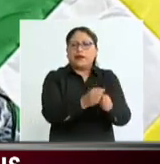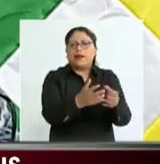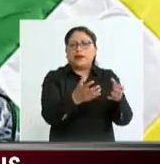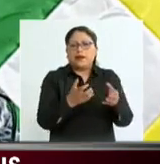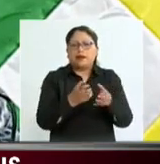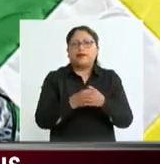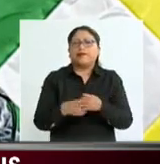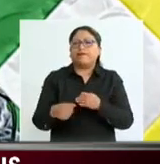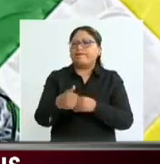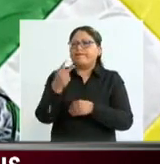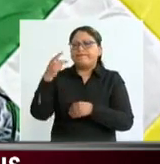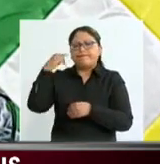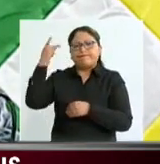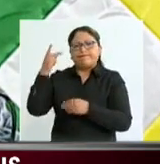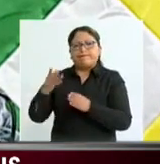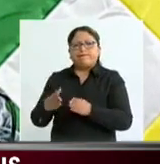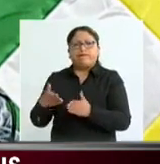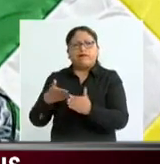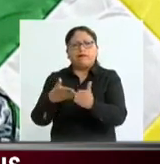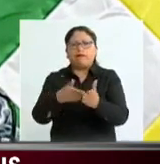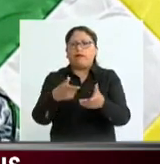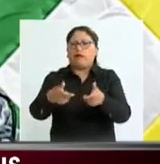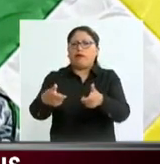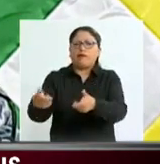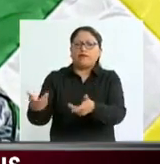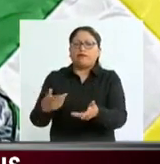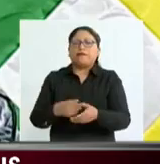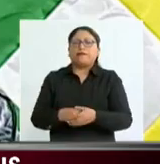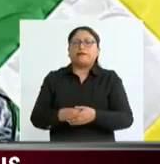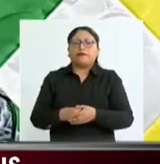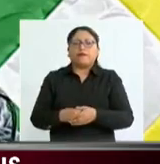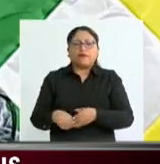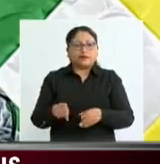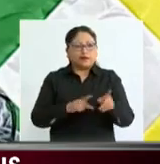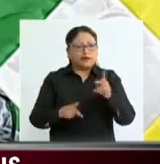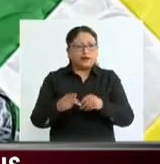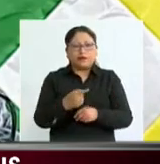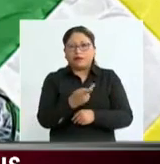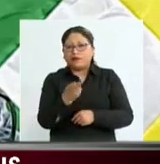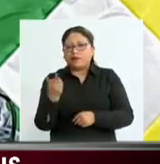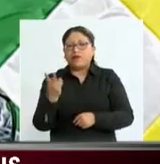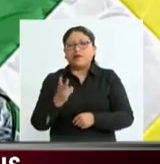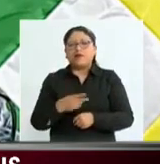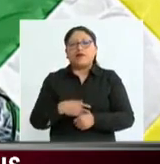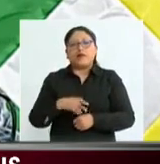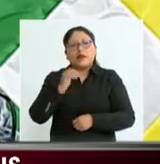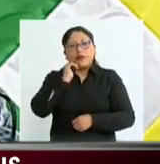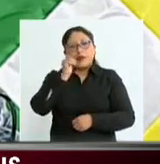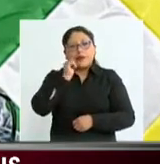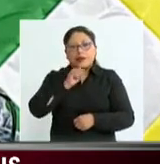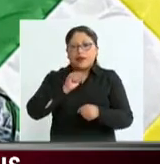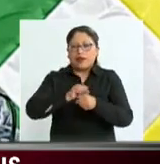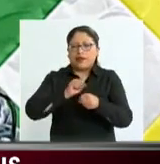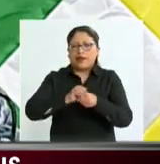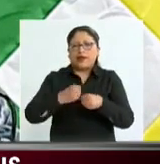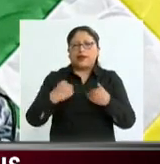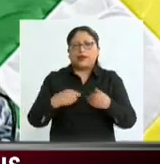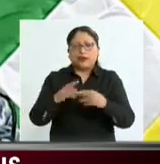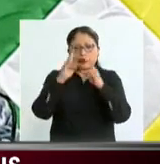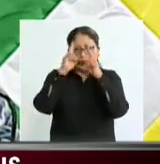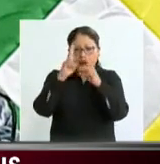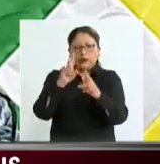que promueven estas acciones, se ganan el pan de cada día con su trabajo honesto y